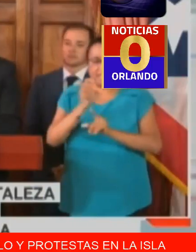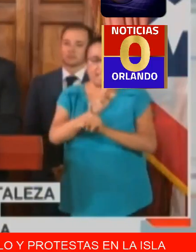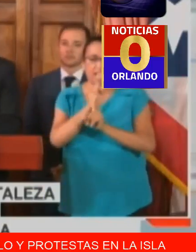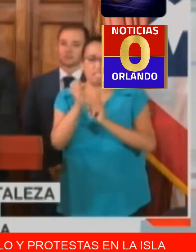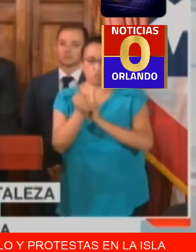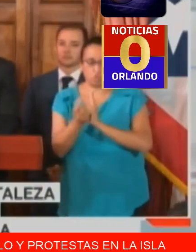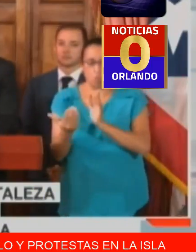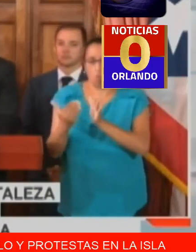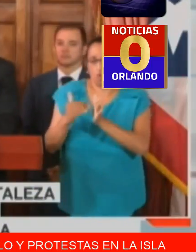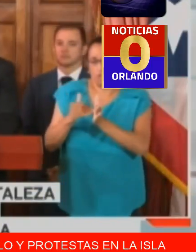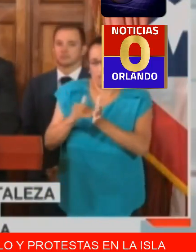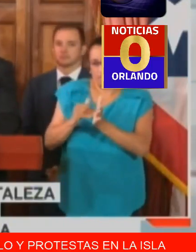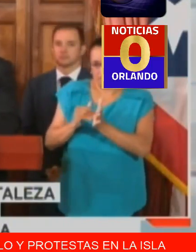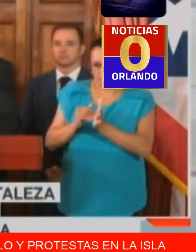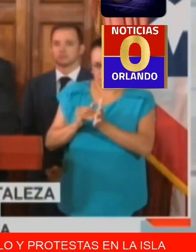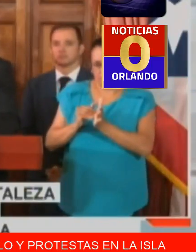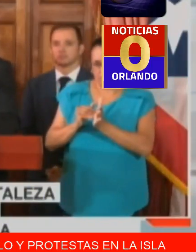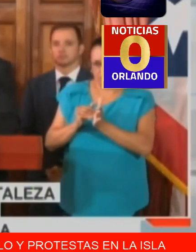de nuevo,